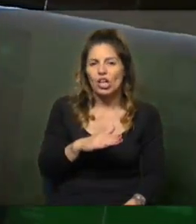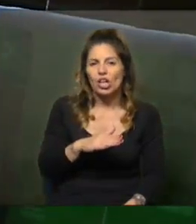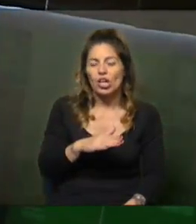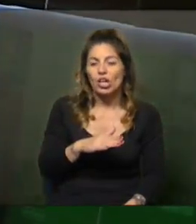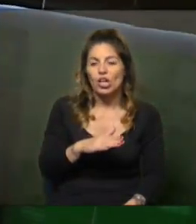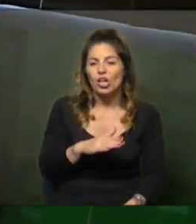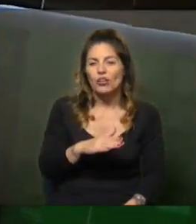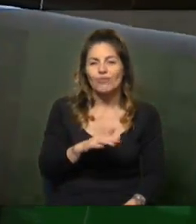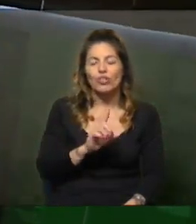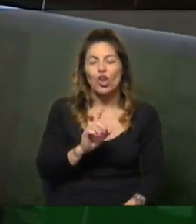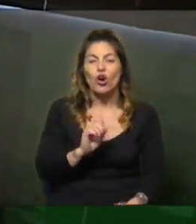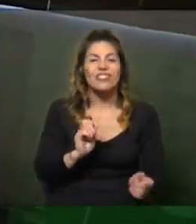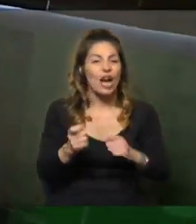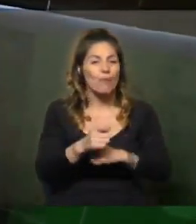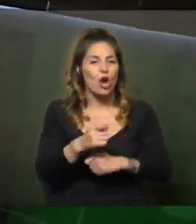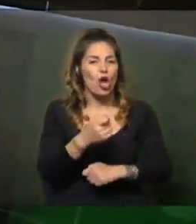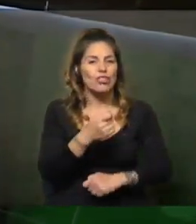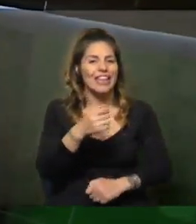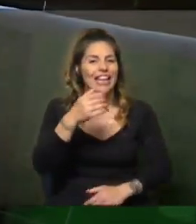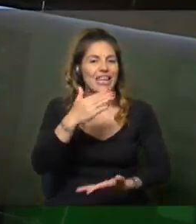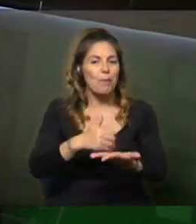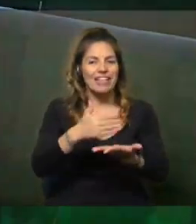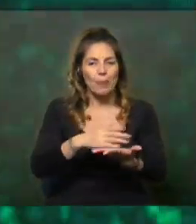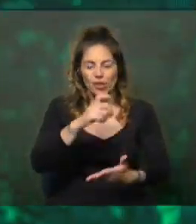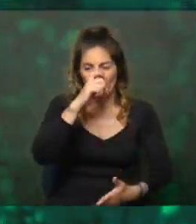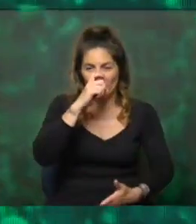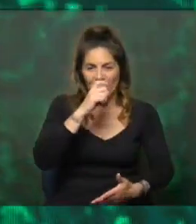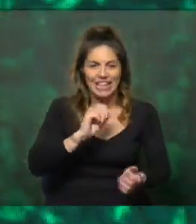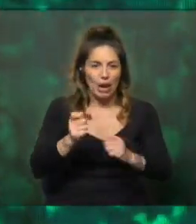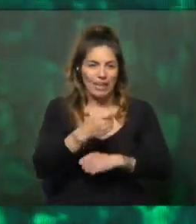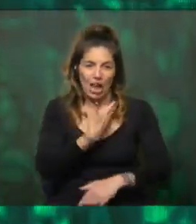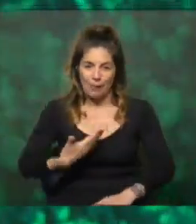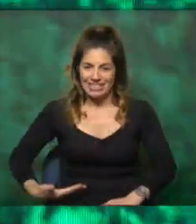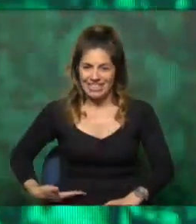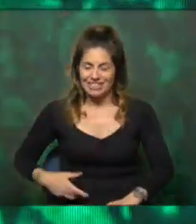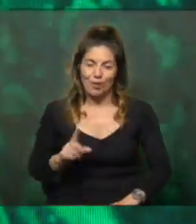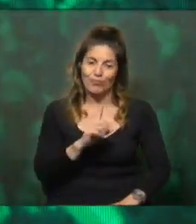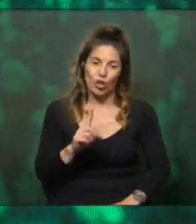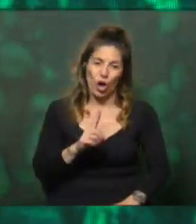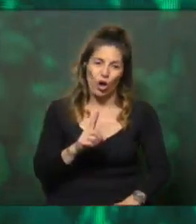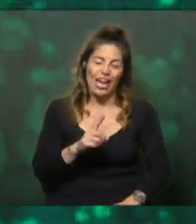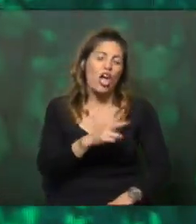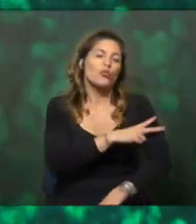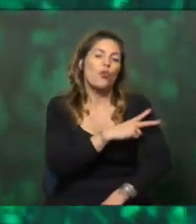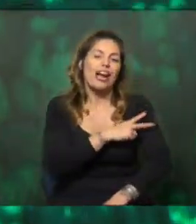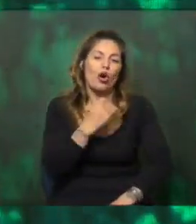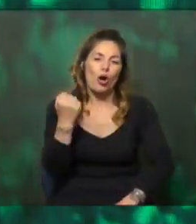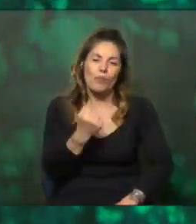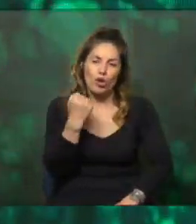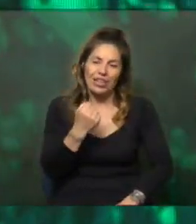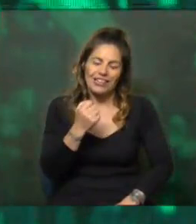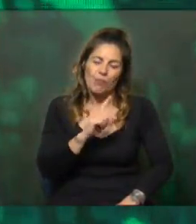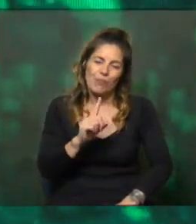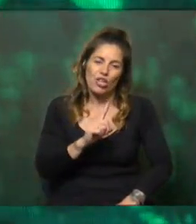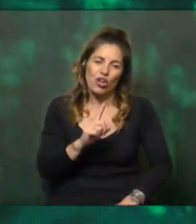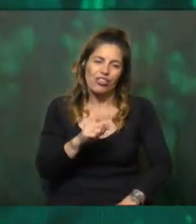a la presidencia o sea son cargos importantes en la política y en la construcción pero después Este pasan otras cosas digamos no